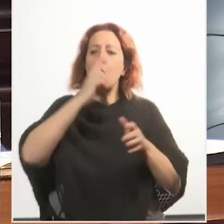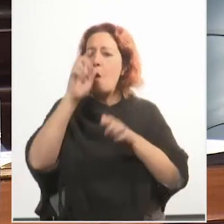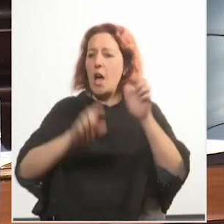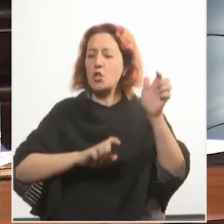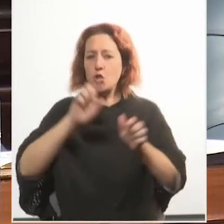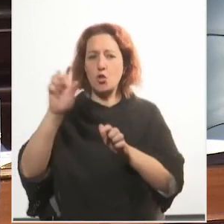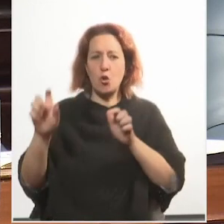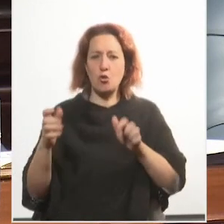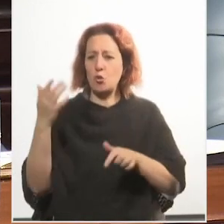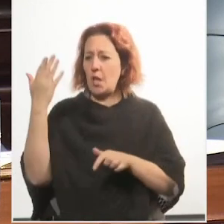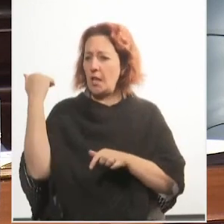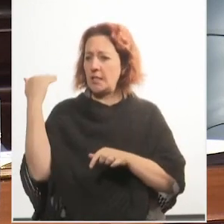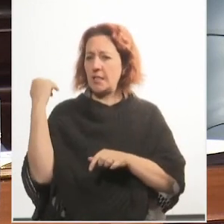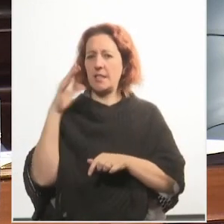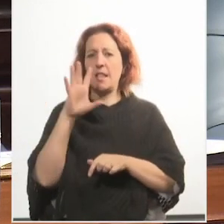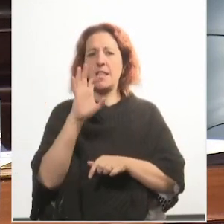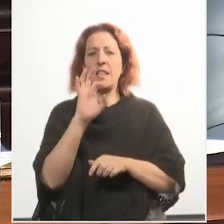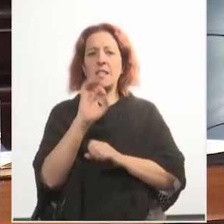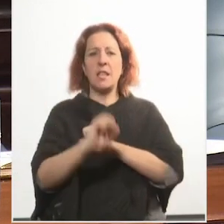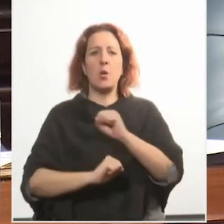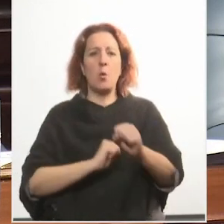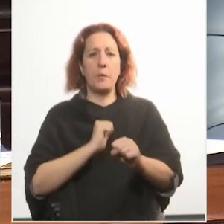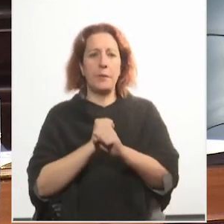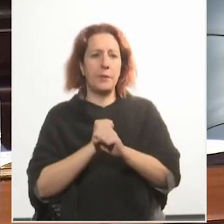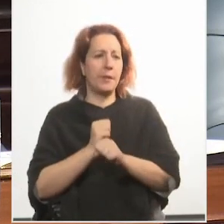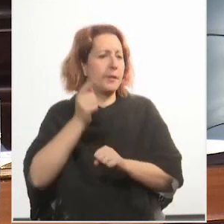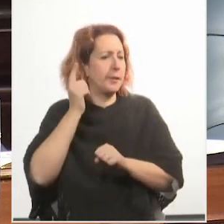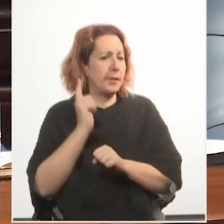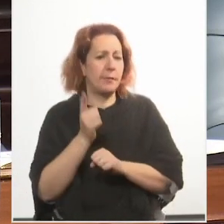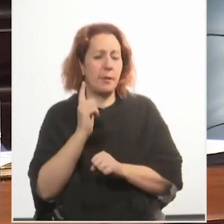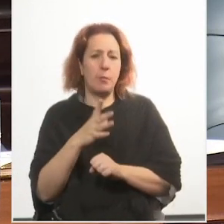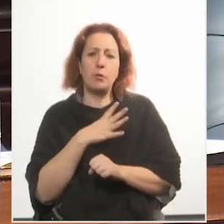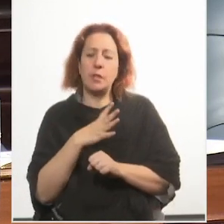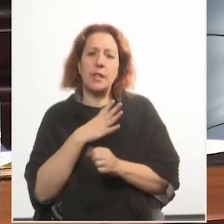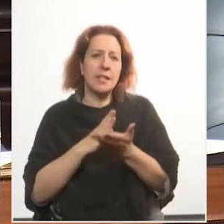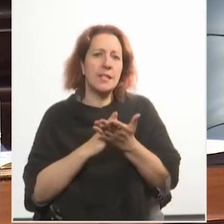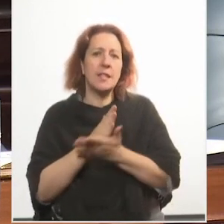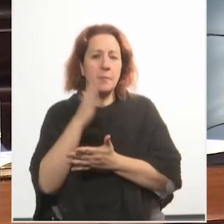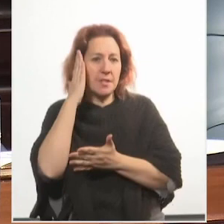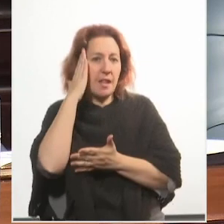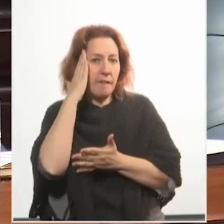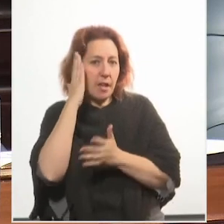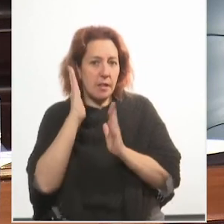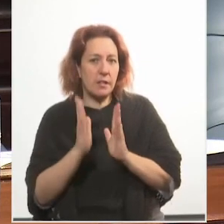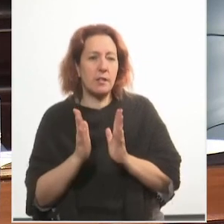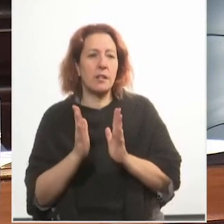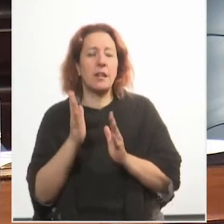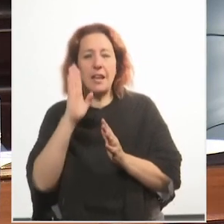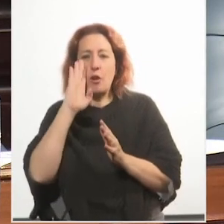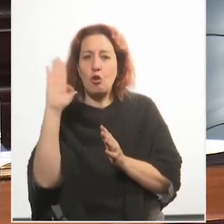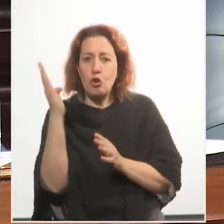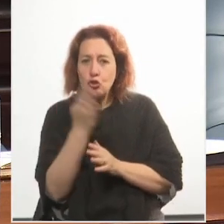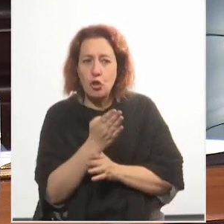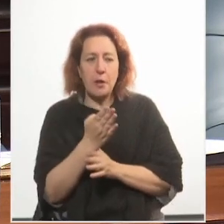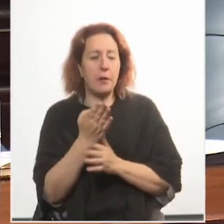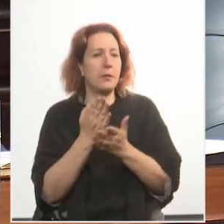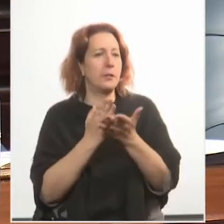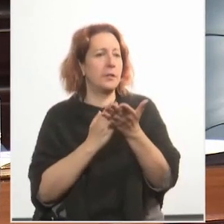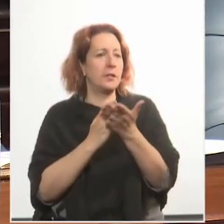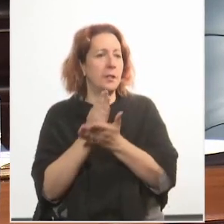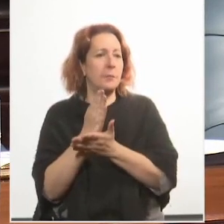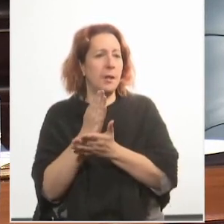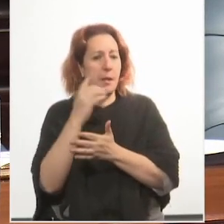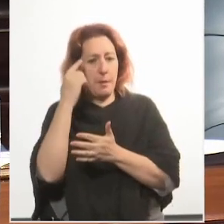hace 50 años lo debemos tener siempre presente, siempre debemos reconocerlo, siempre